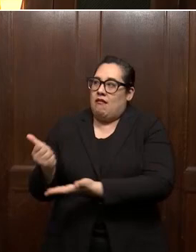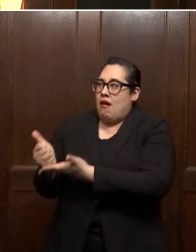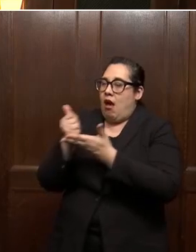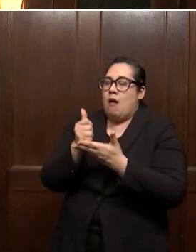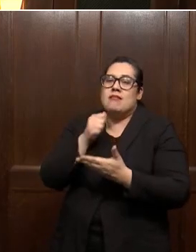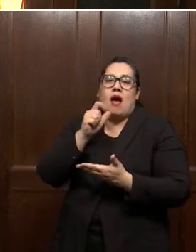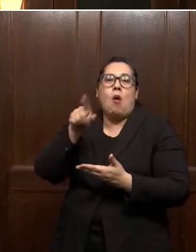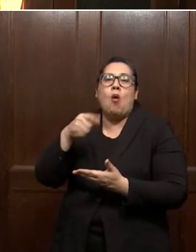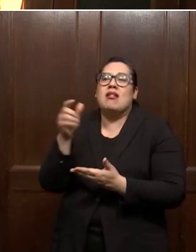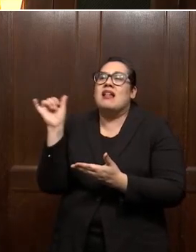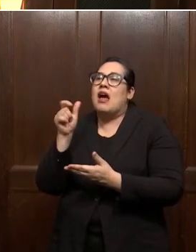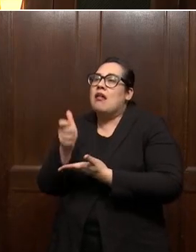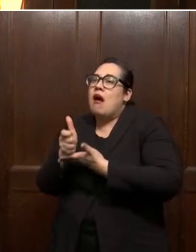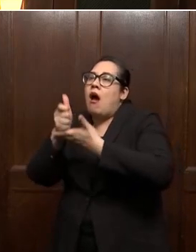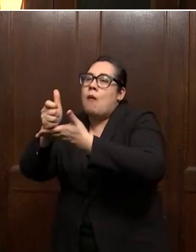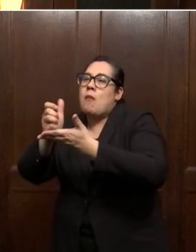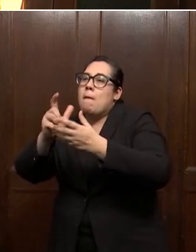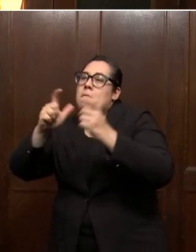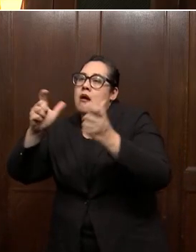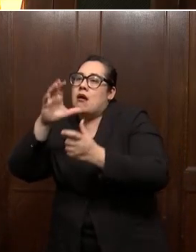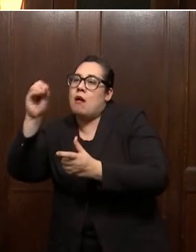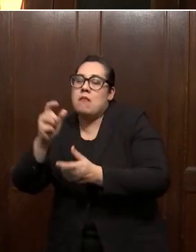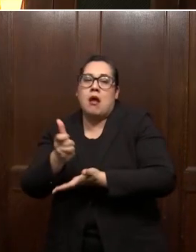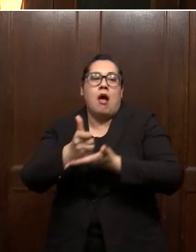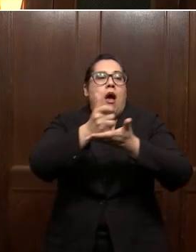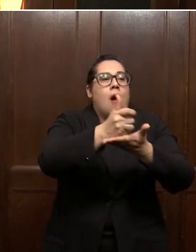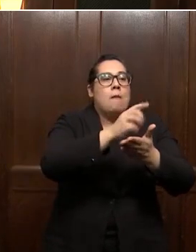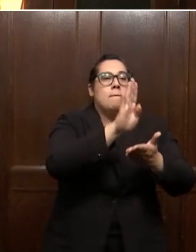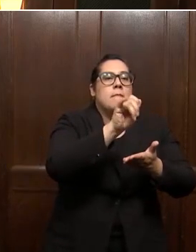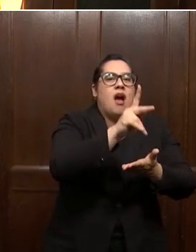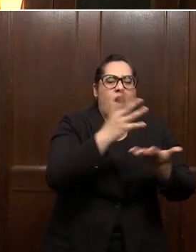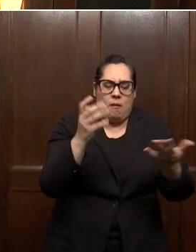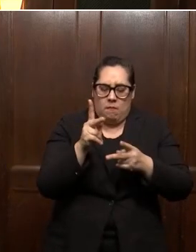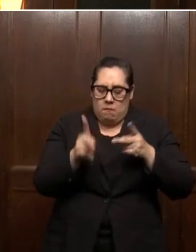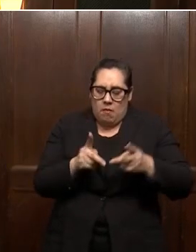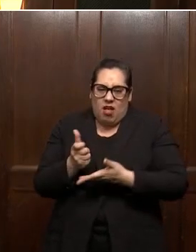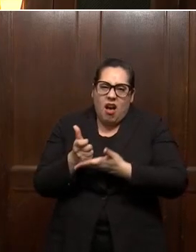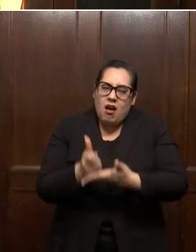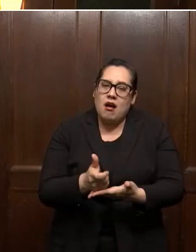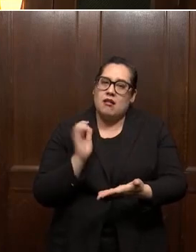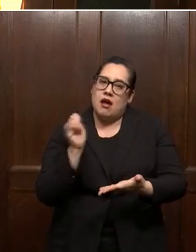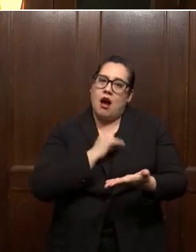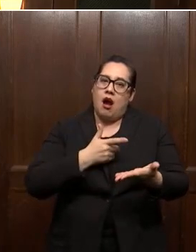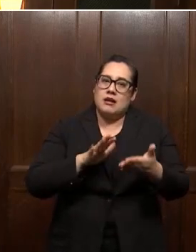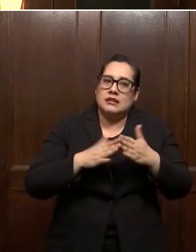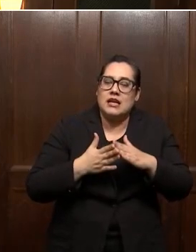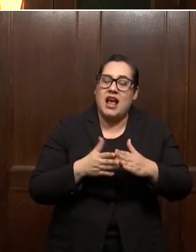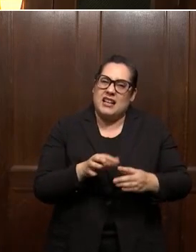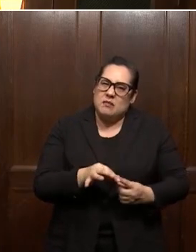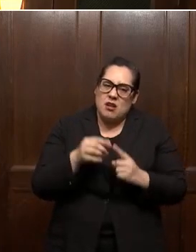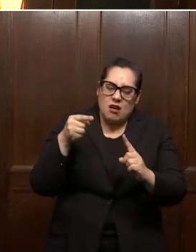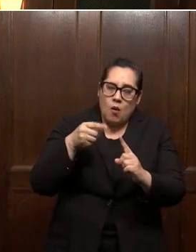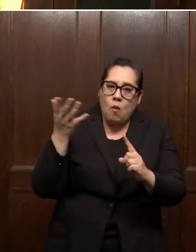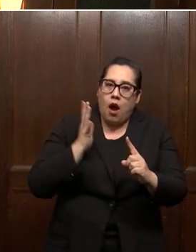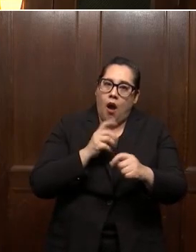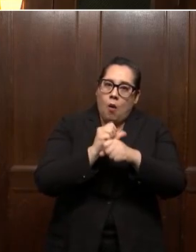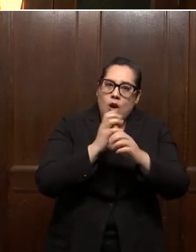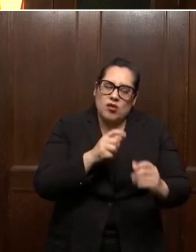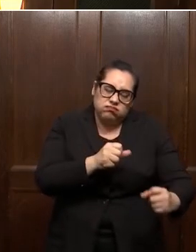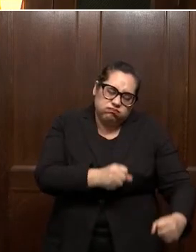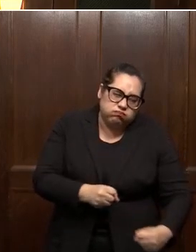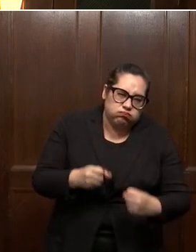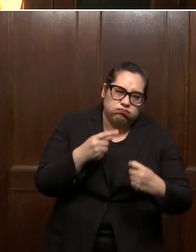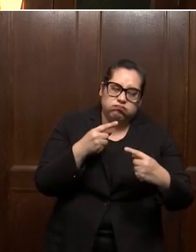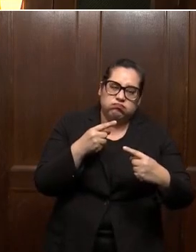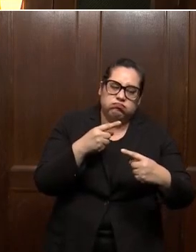las corporaciones, pero también por la gente en nuestras ciudades, especialmente porque nuestros trabajadores están luchando en